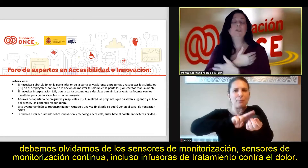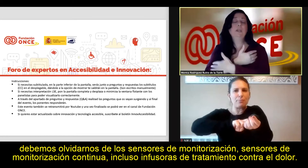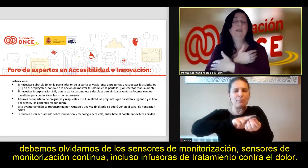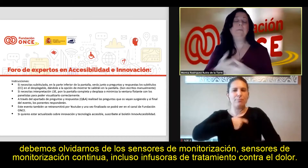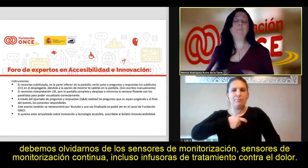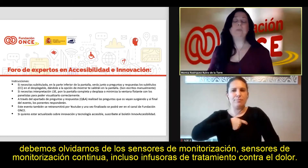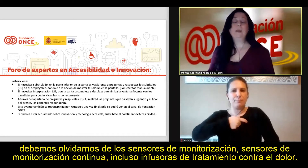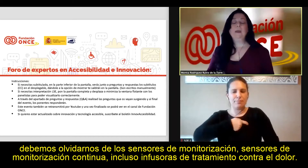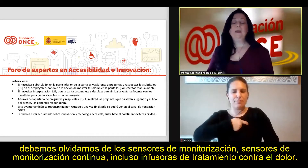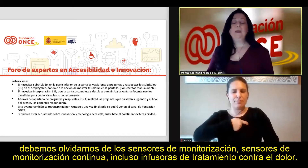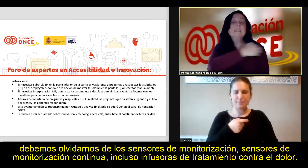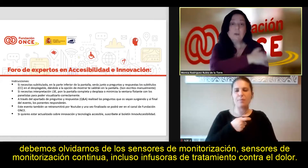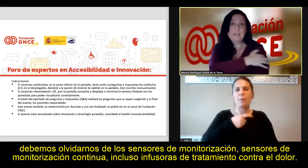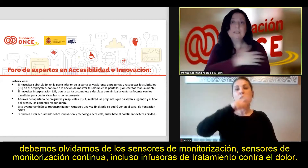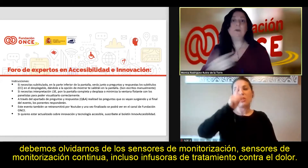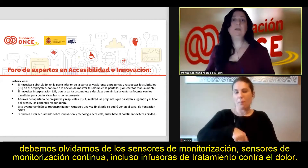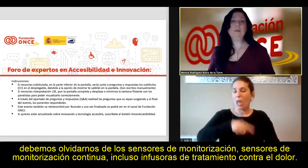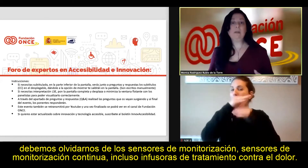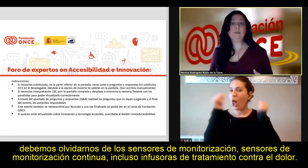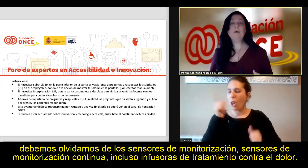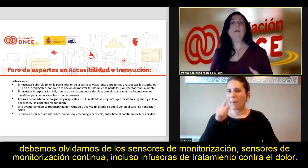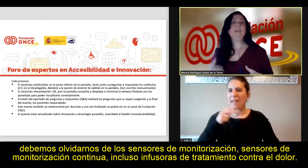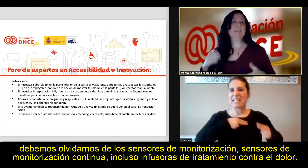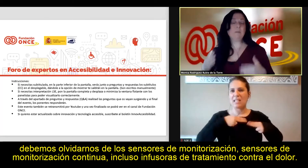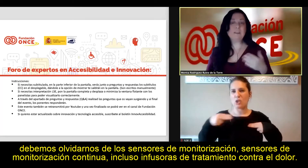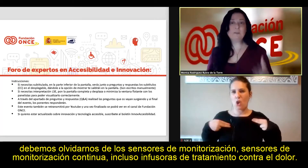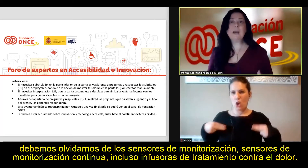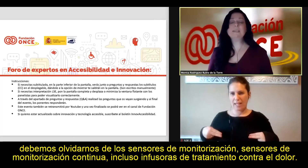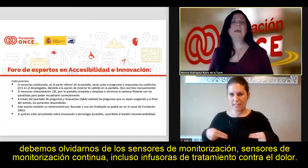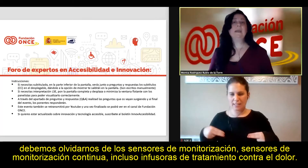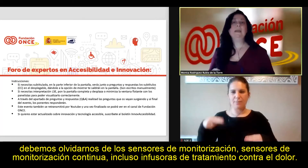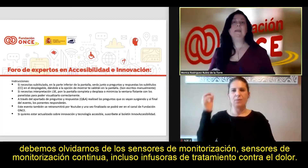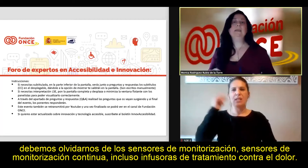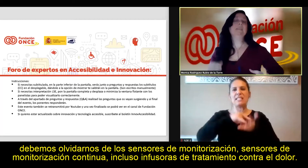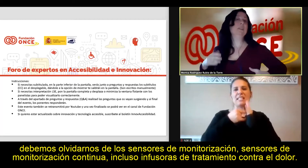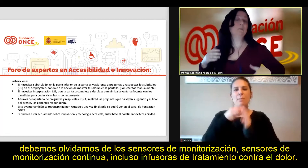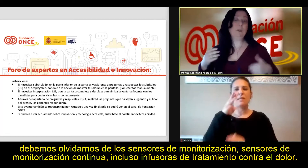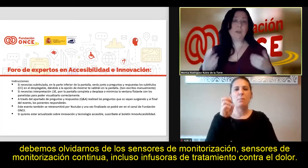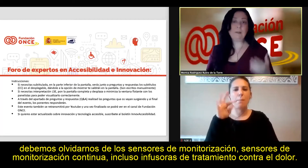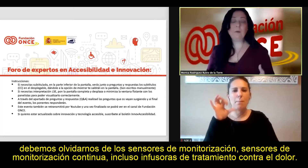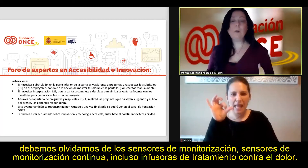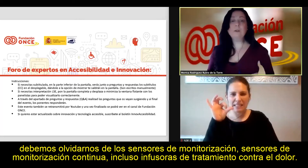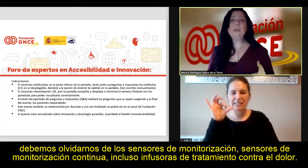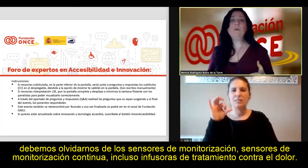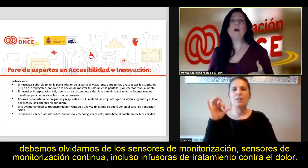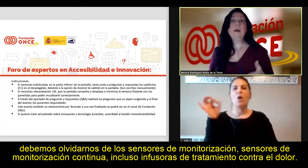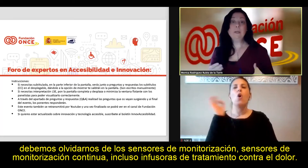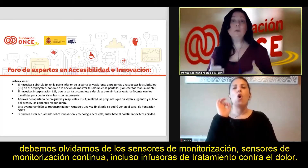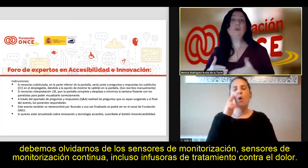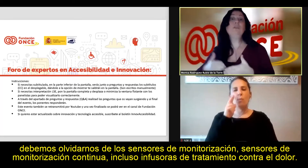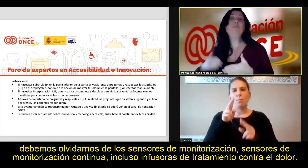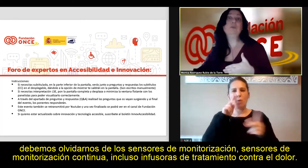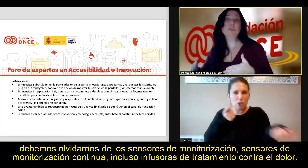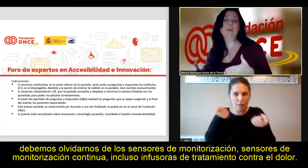los sensores de monitorización, sistemas flash, sensores de monitorización continua,